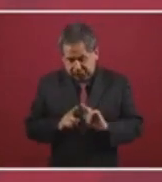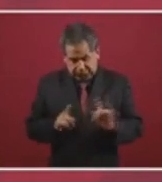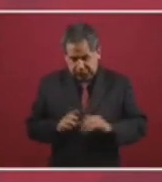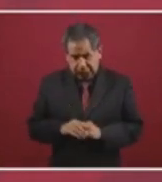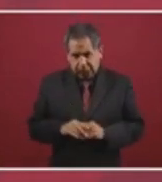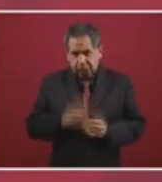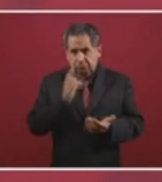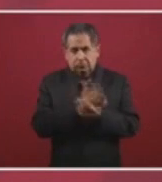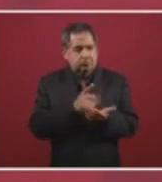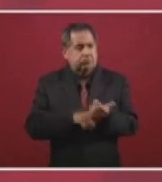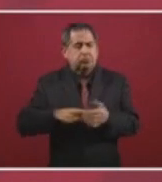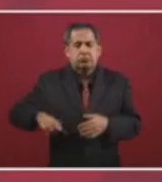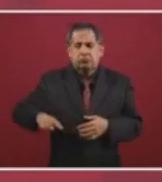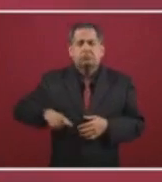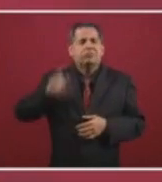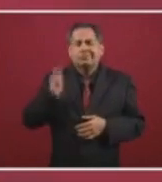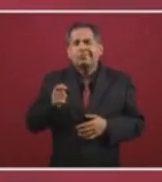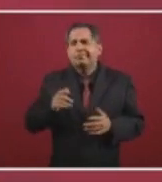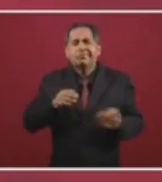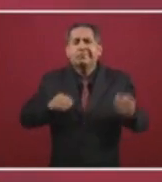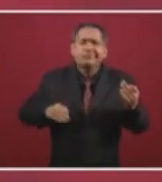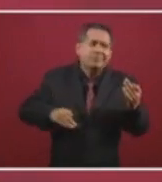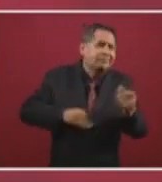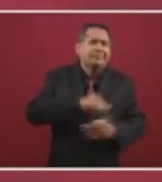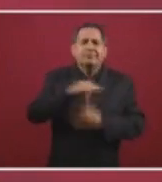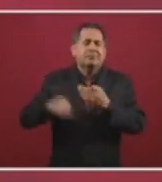no solo a nuestro gobierno, sino a lo que